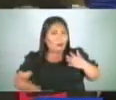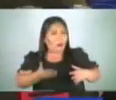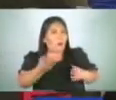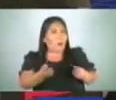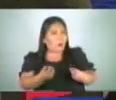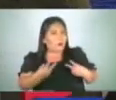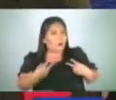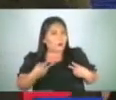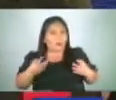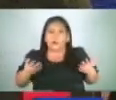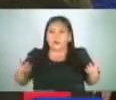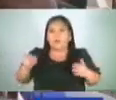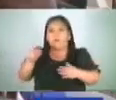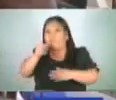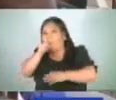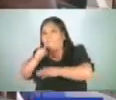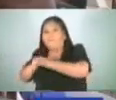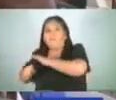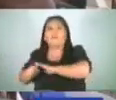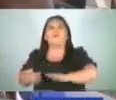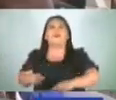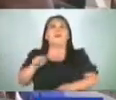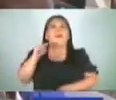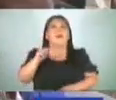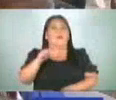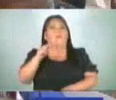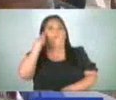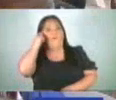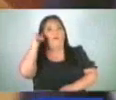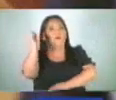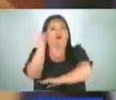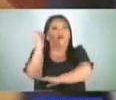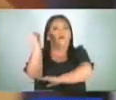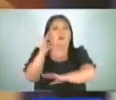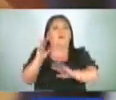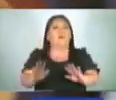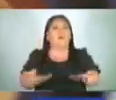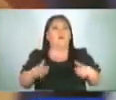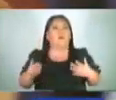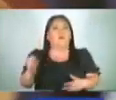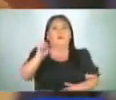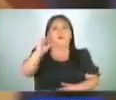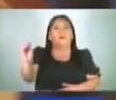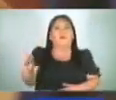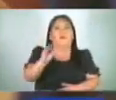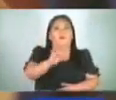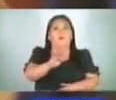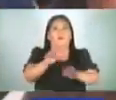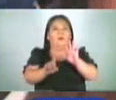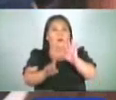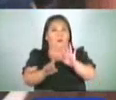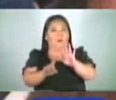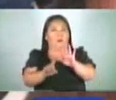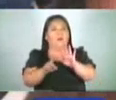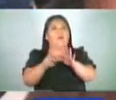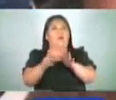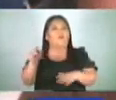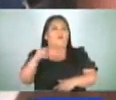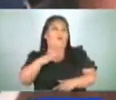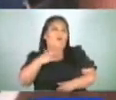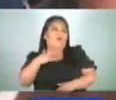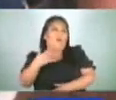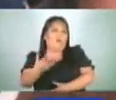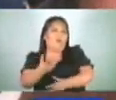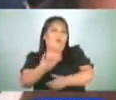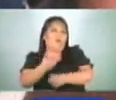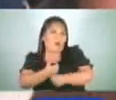para migrar. Un dato que enciende las alertas es que el 46% de los entrevistados dijo que confía en la